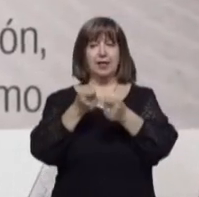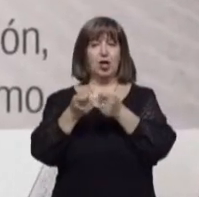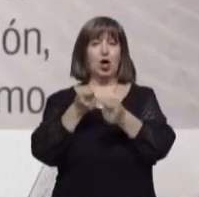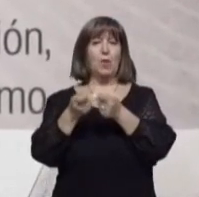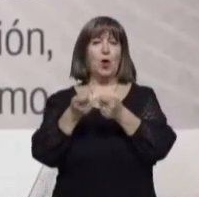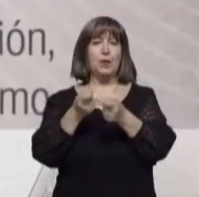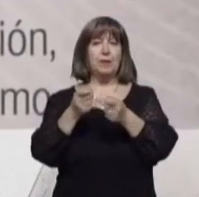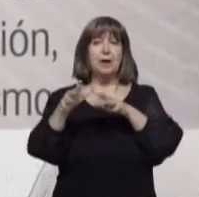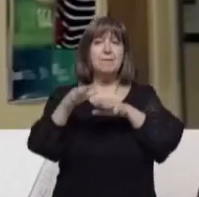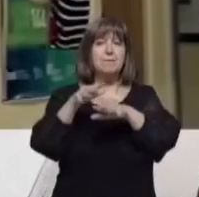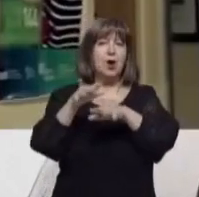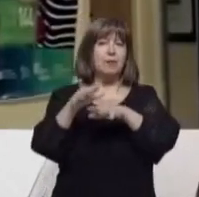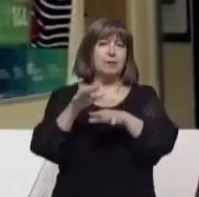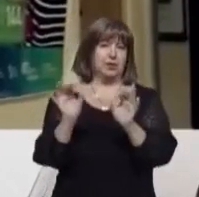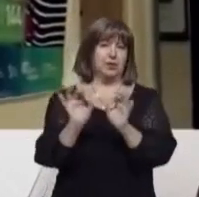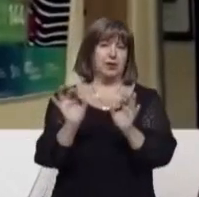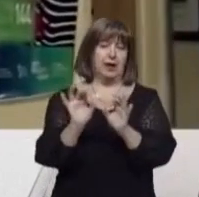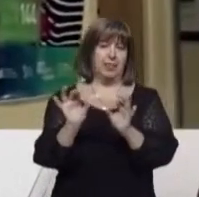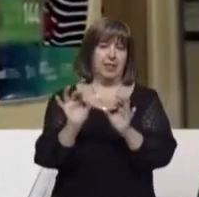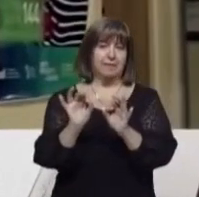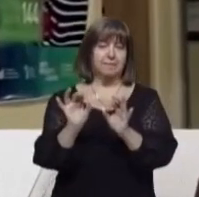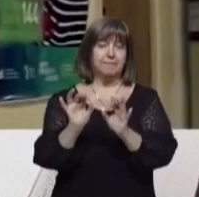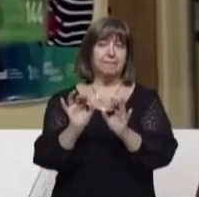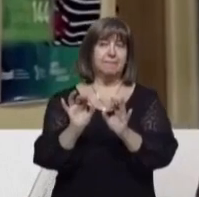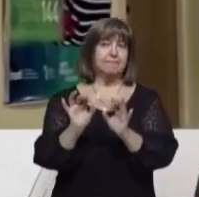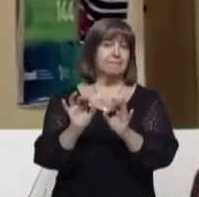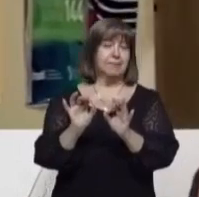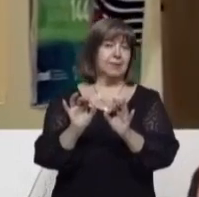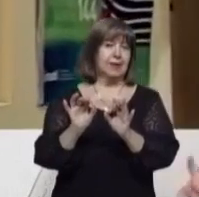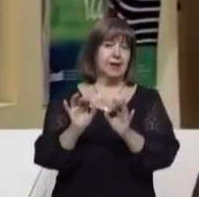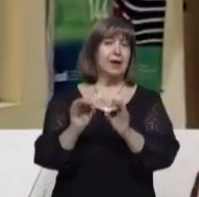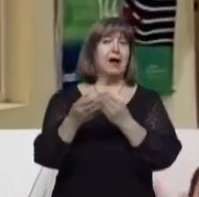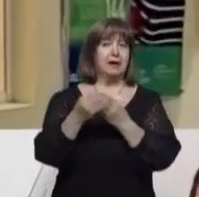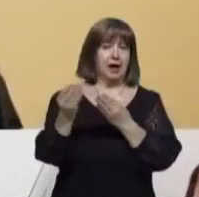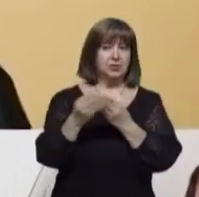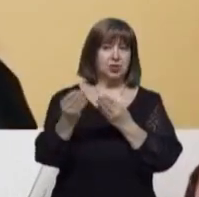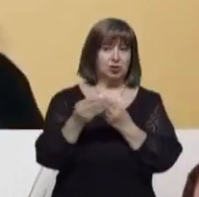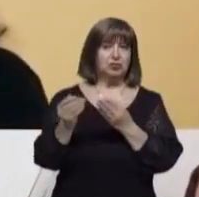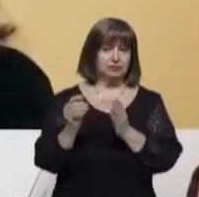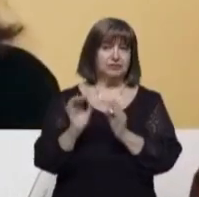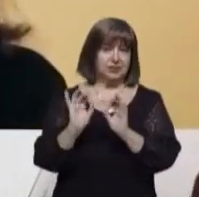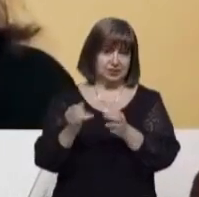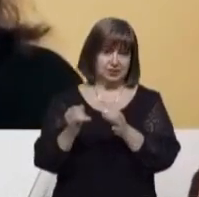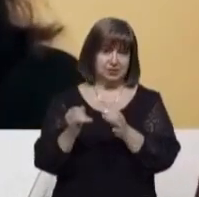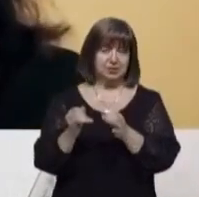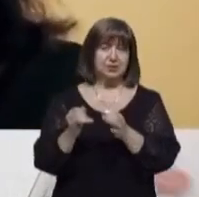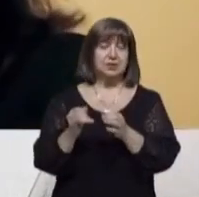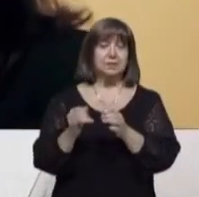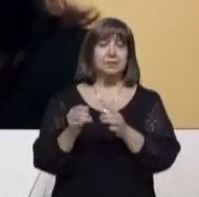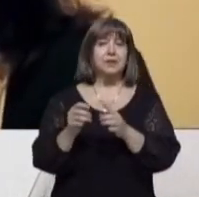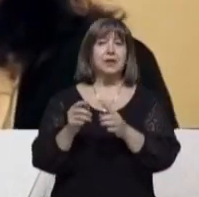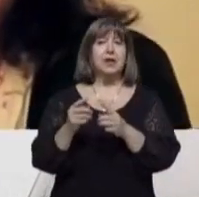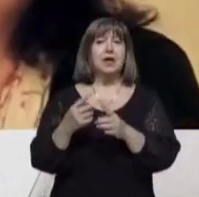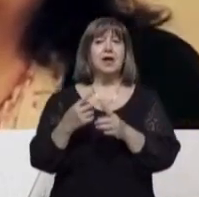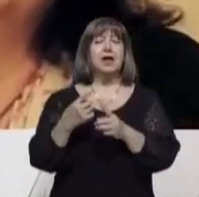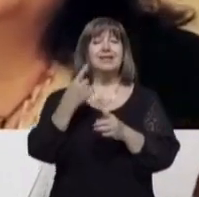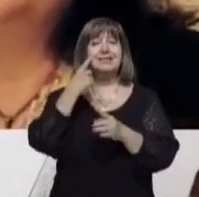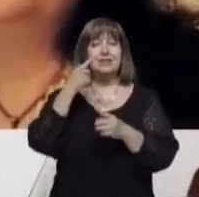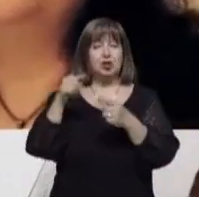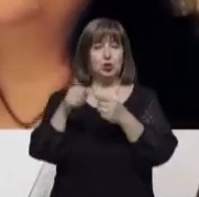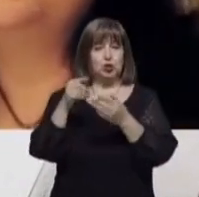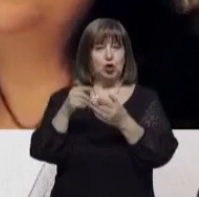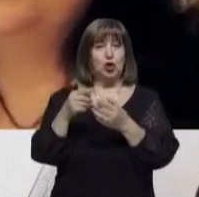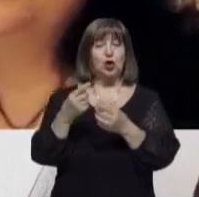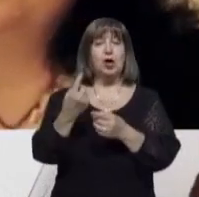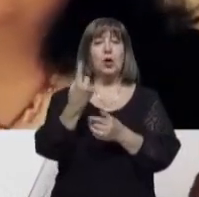por no tener el apoyo por ahí correcto, y otro porque la verdad que el instituto funciona con